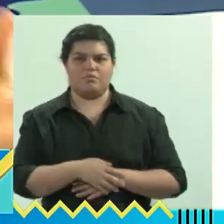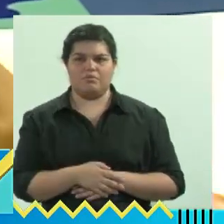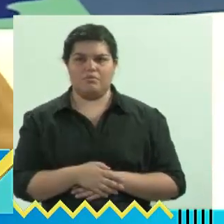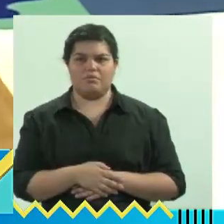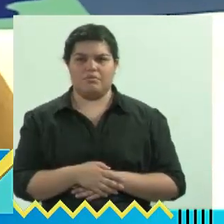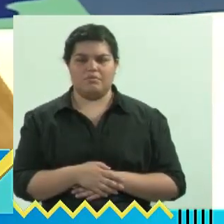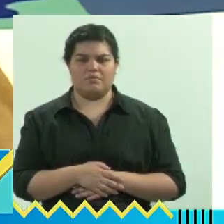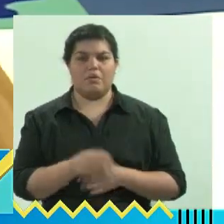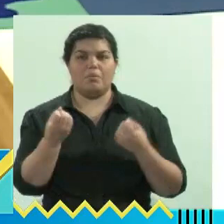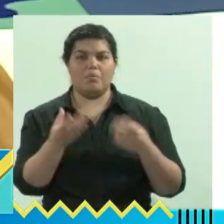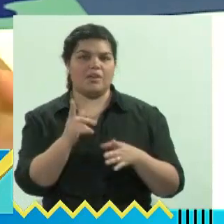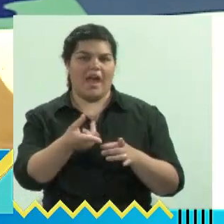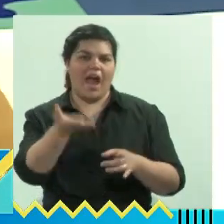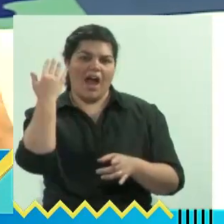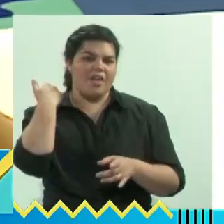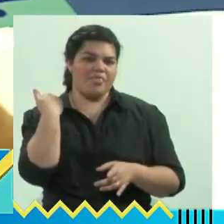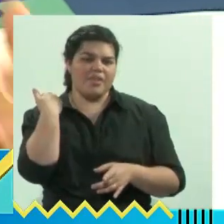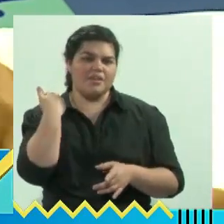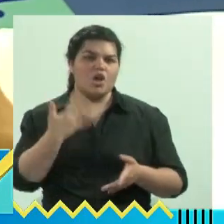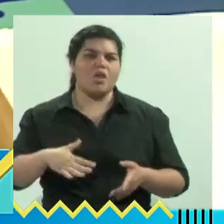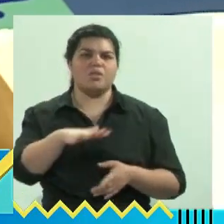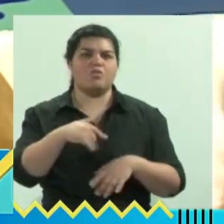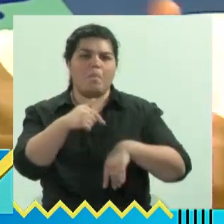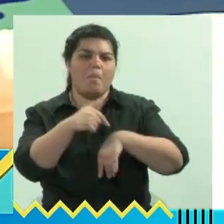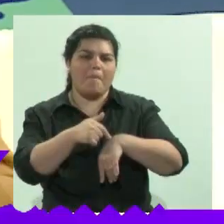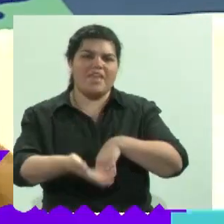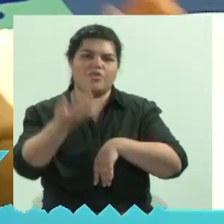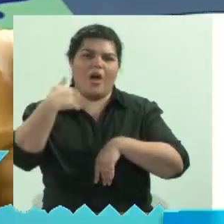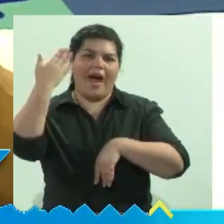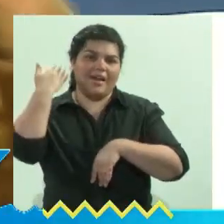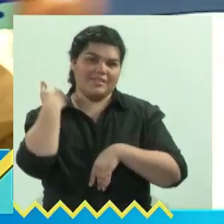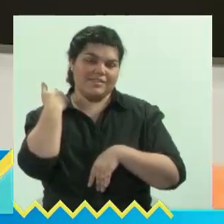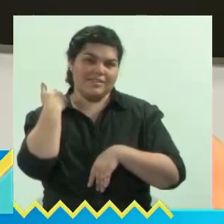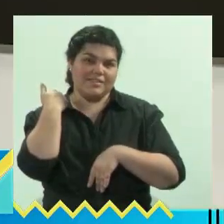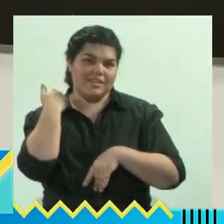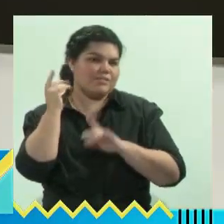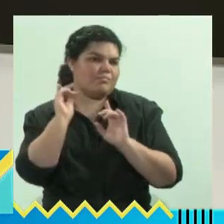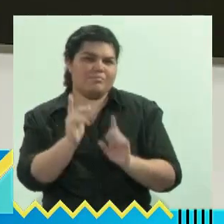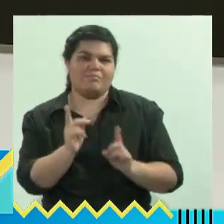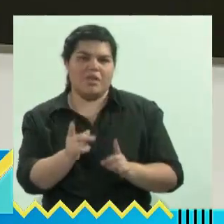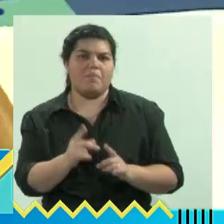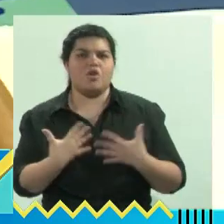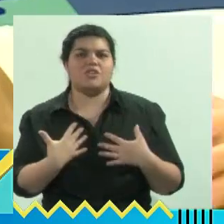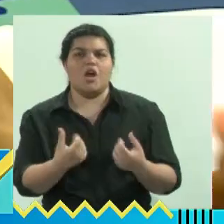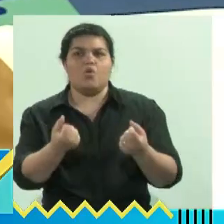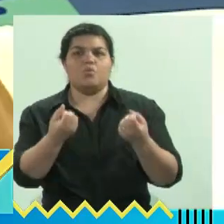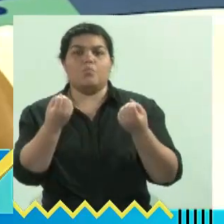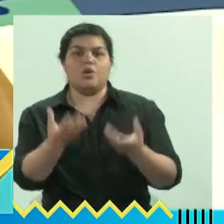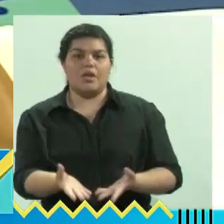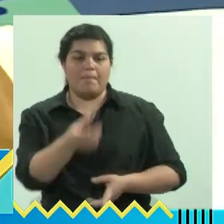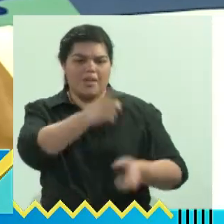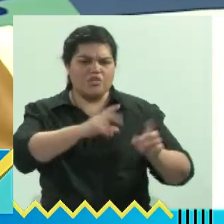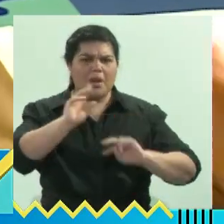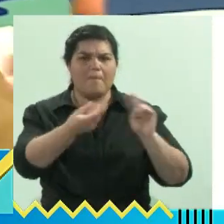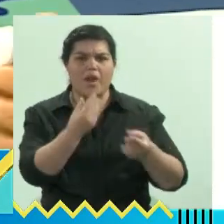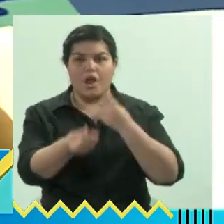funcionaba para el contexto histórico como una medida de salud, digamos, poblaciones que en ese momento morían diezmadas por...